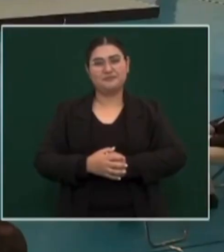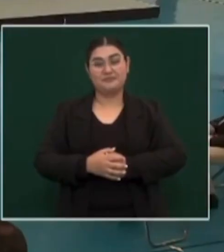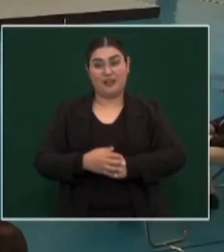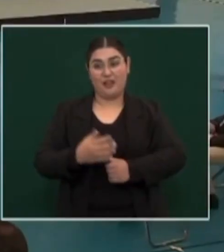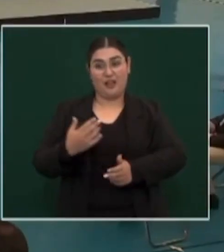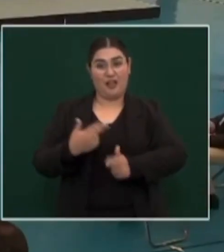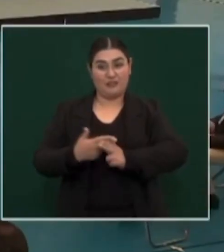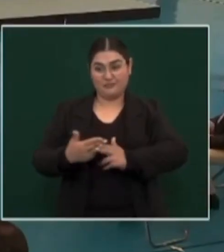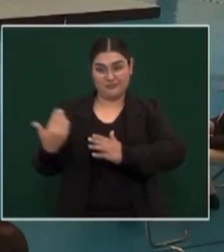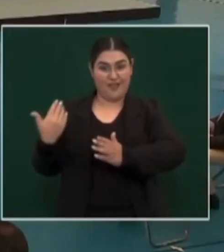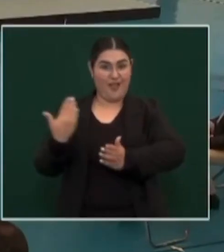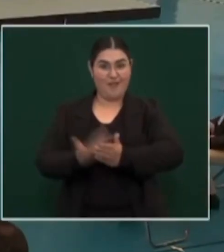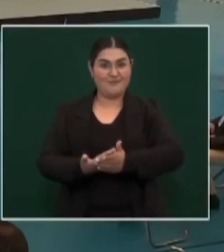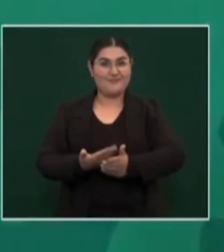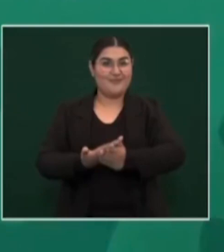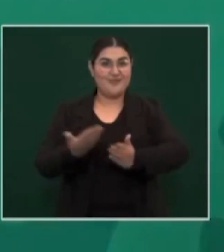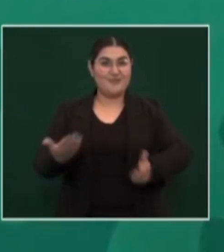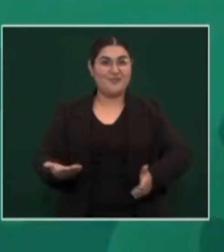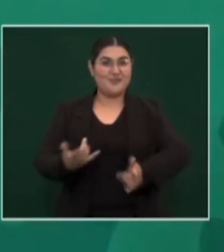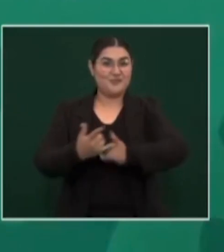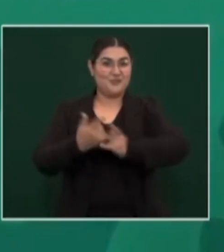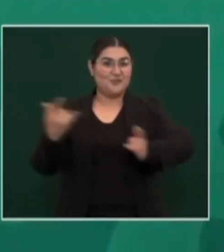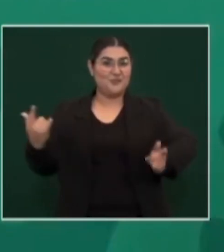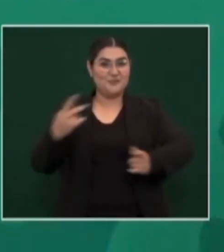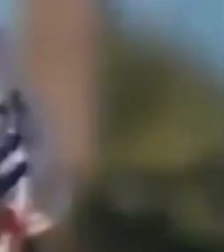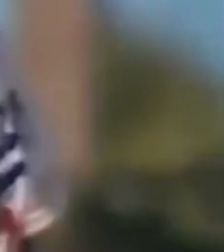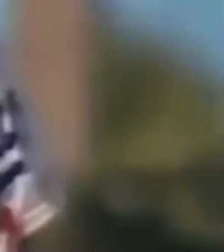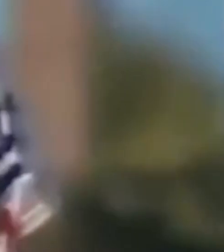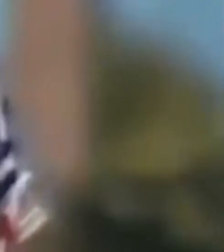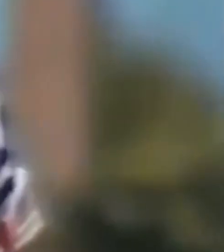hasta ahora en la historia de México.